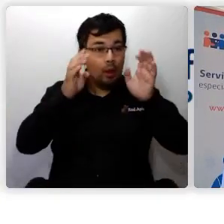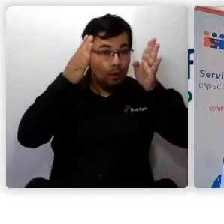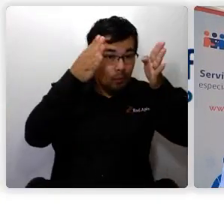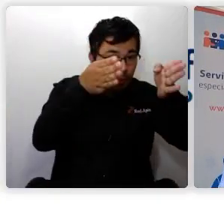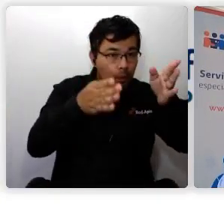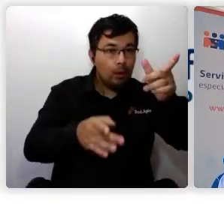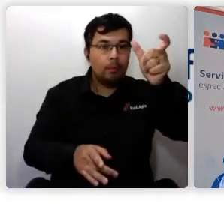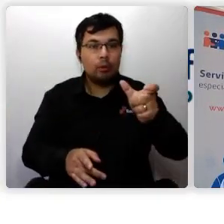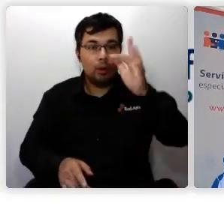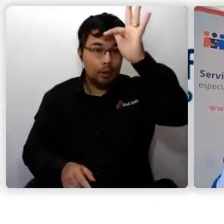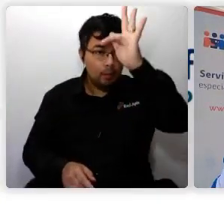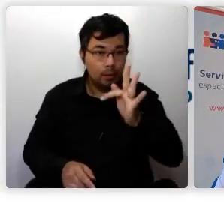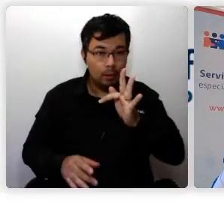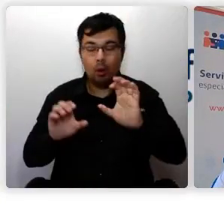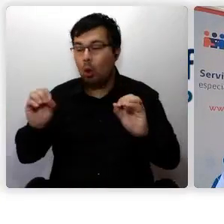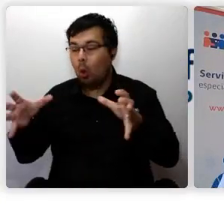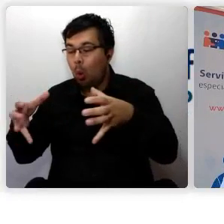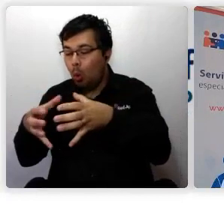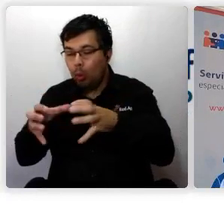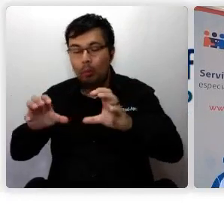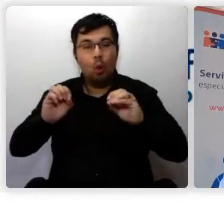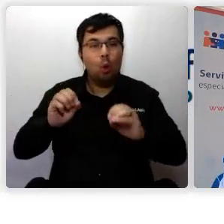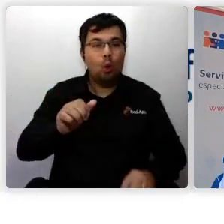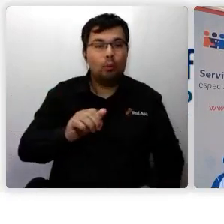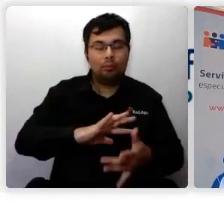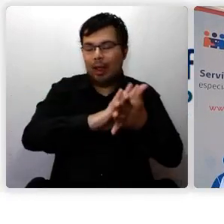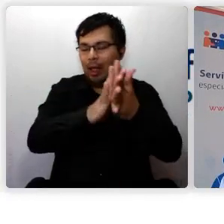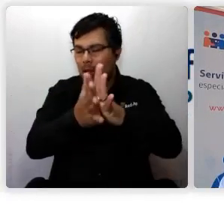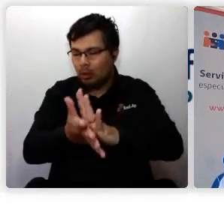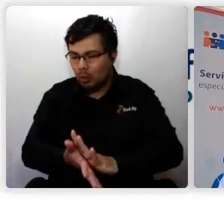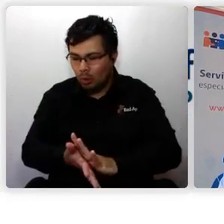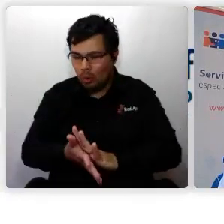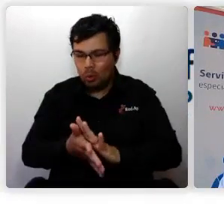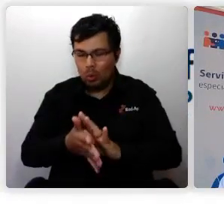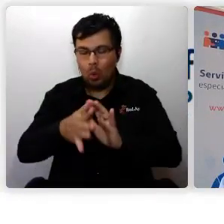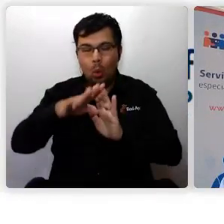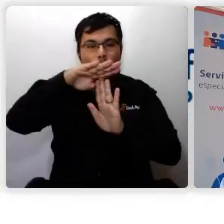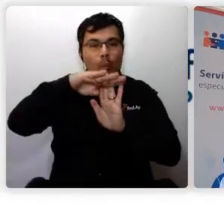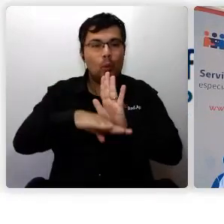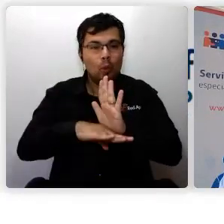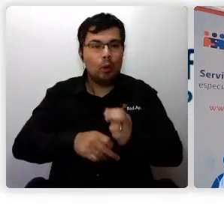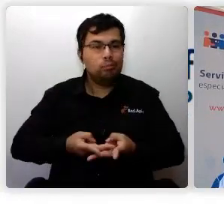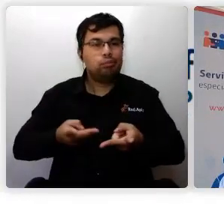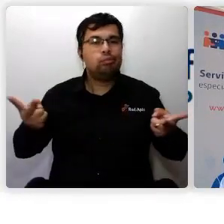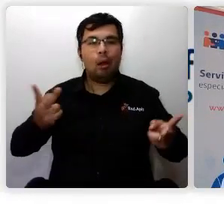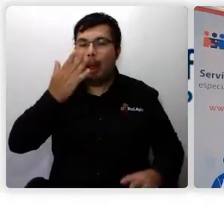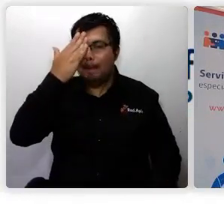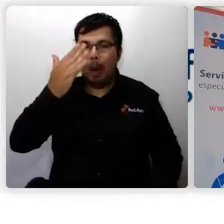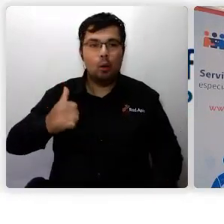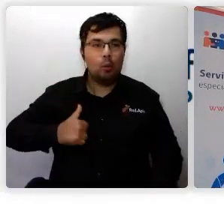o frente a un equipo o frente a todo un procedimiento circular que está mal aplicado, que está funcionando mal.